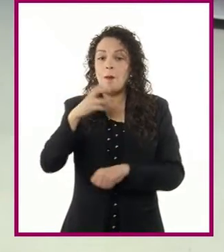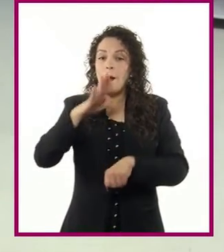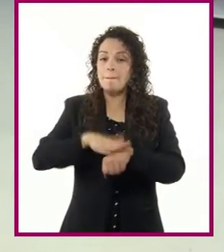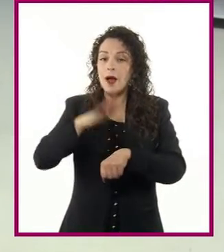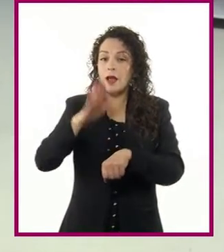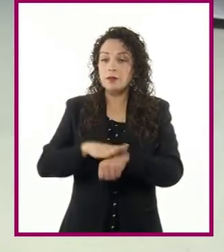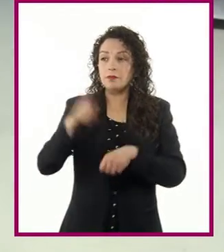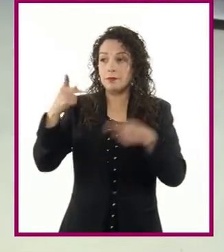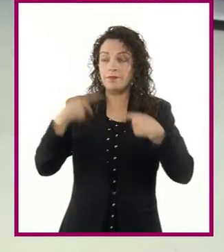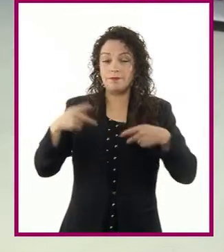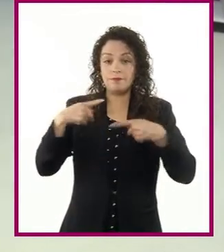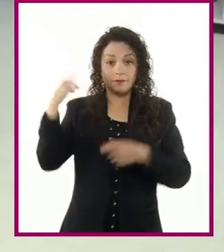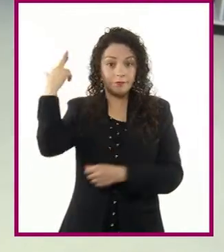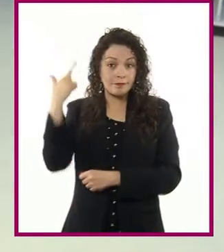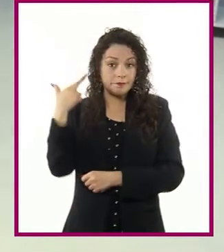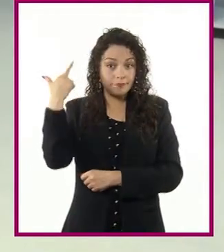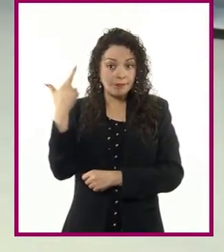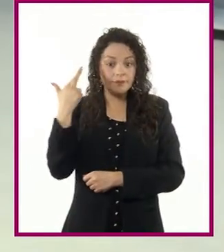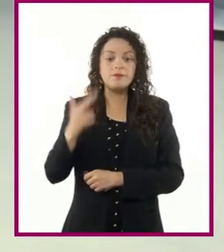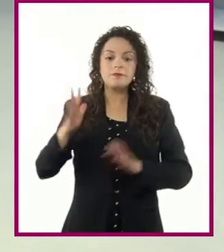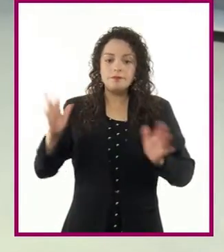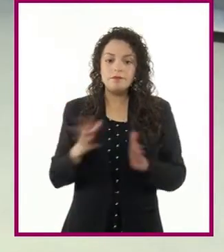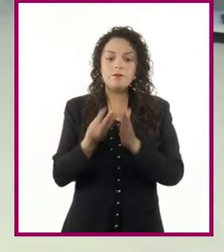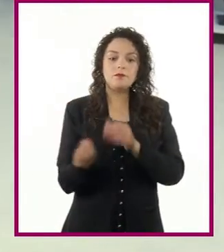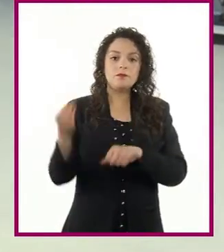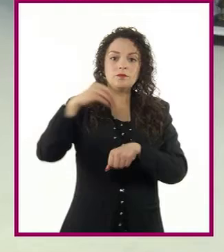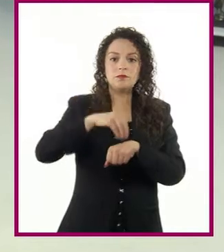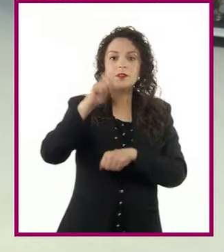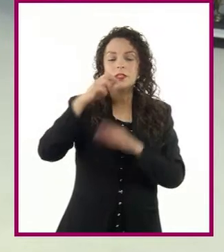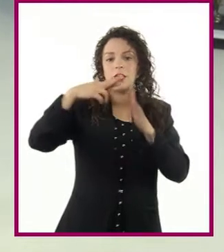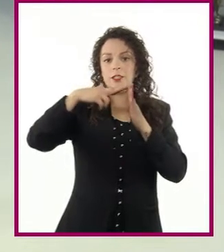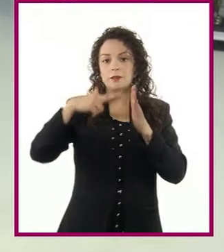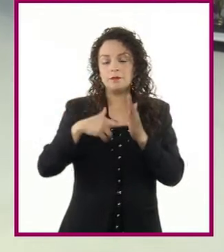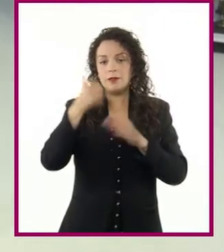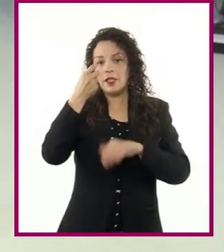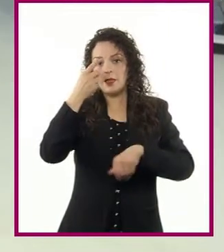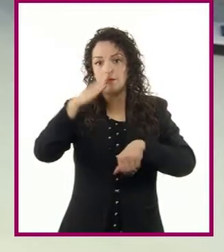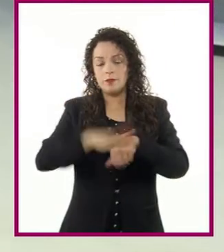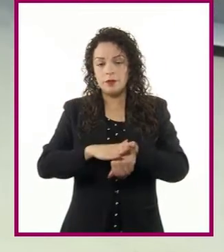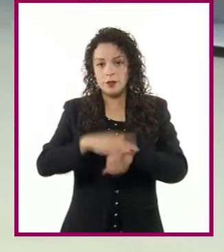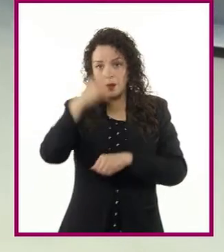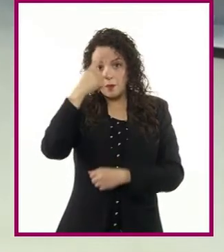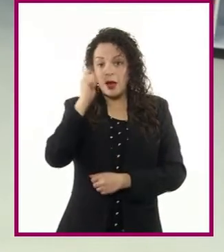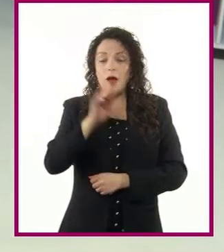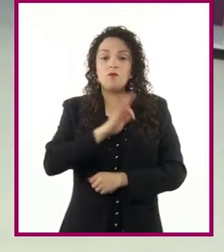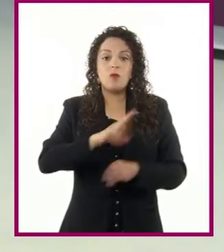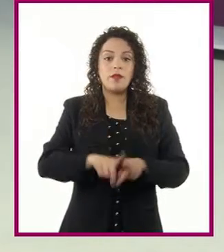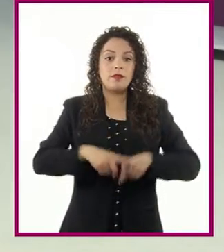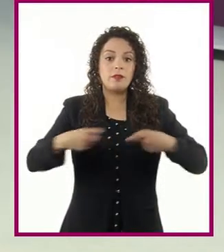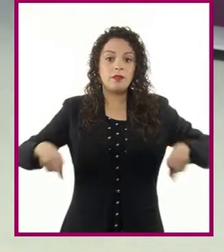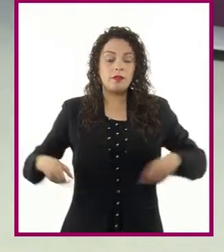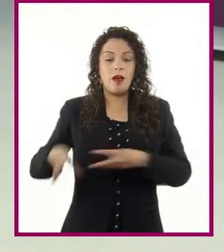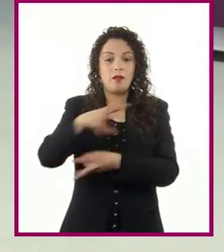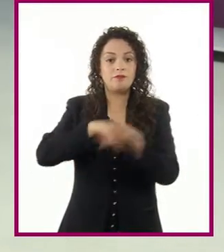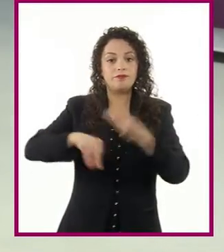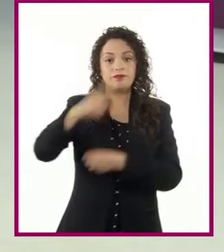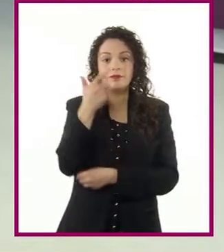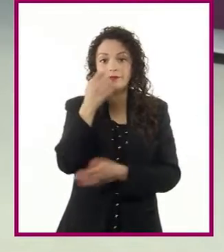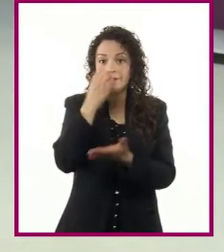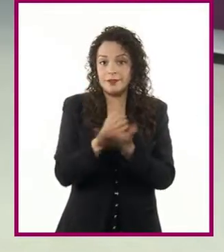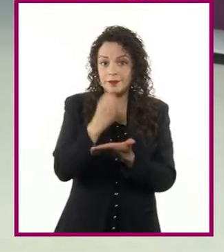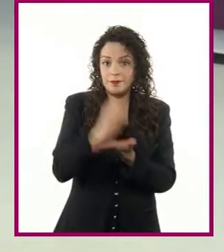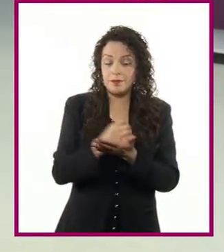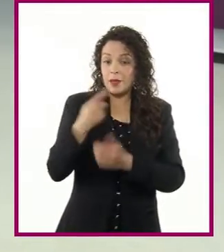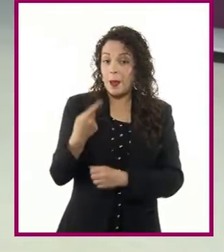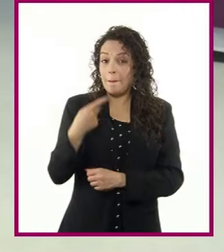monarcas ilustrados emprendieron reformas administrativas que fomentaron el desarrollo económico, pero de ninguna